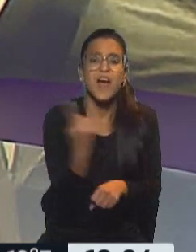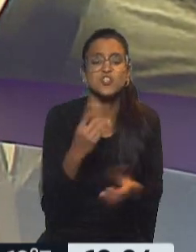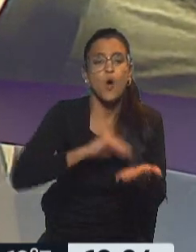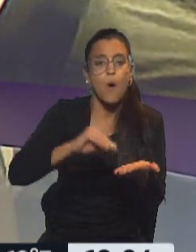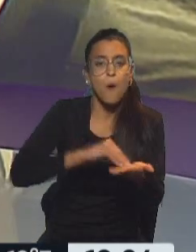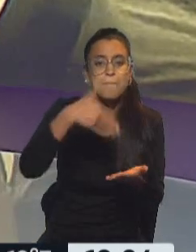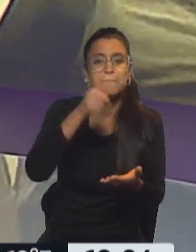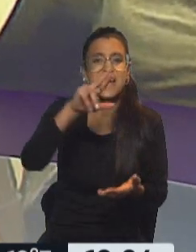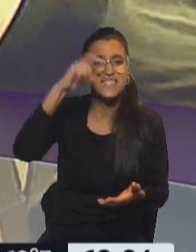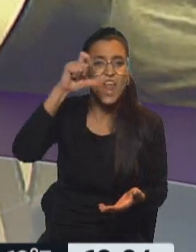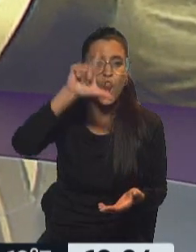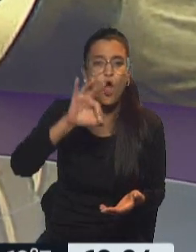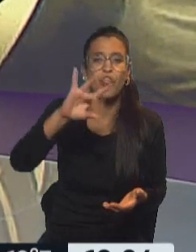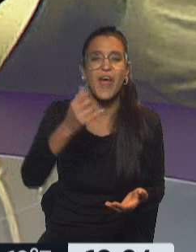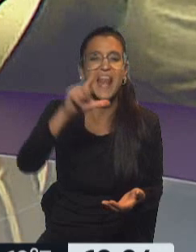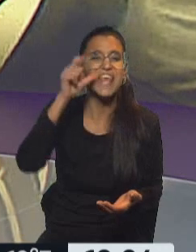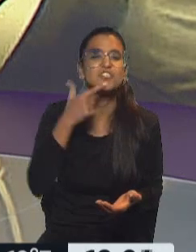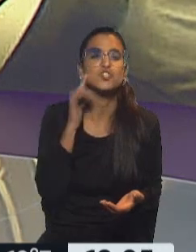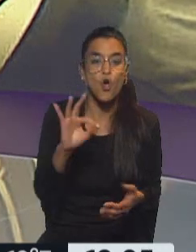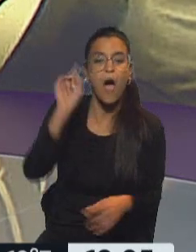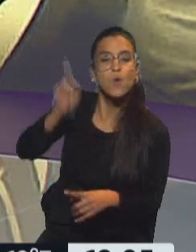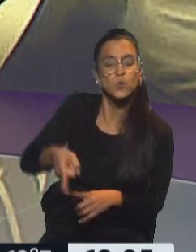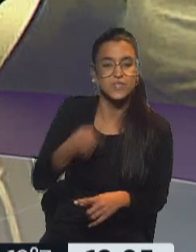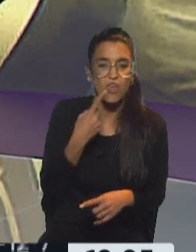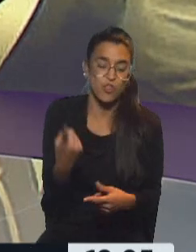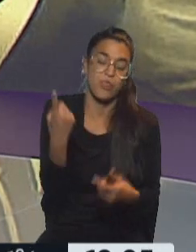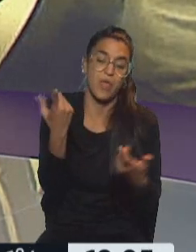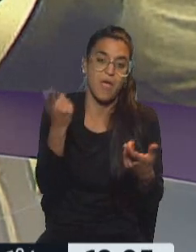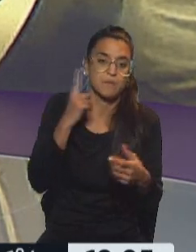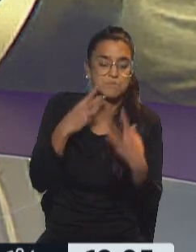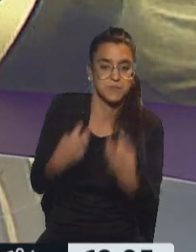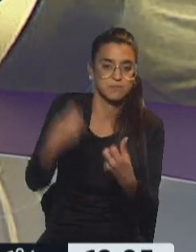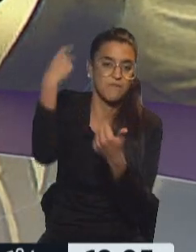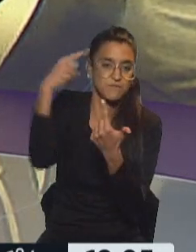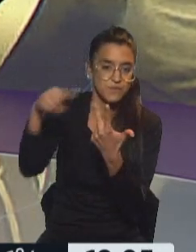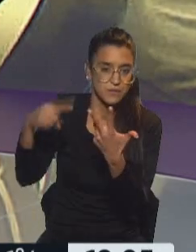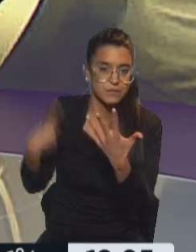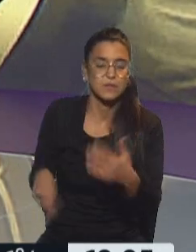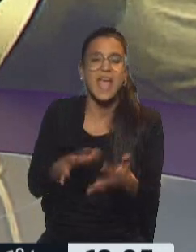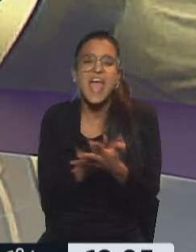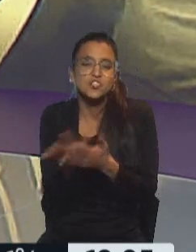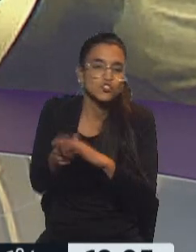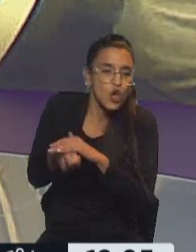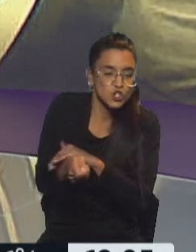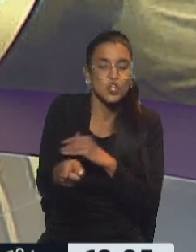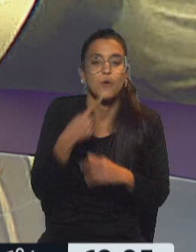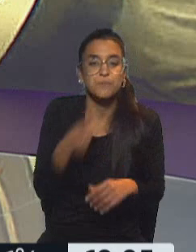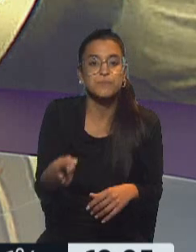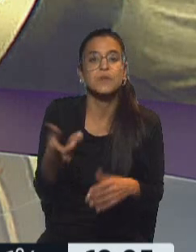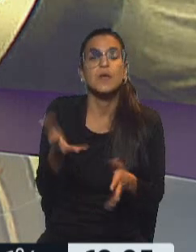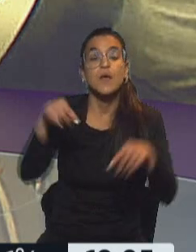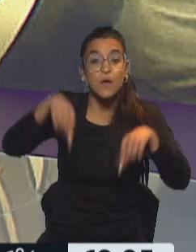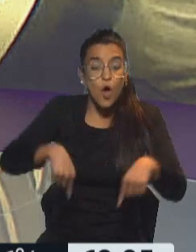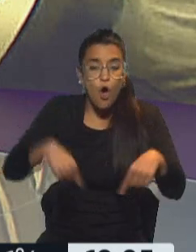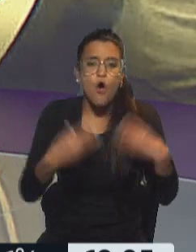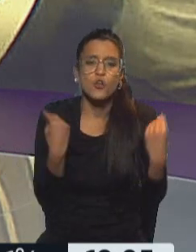abogado Marcelo D'Alessio. Recordemos que está acusado de diferentes causas de extorsión. La de hoy tiene que ver con